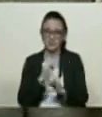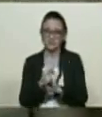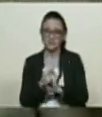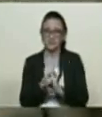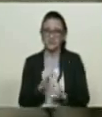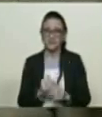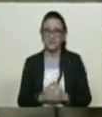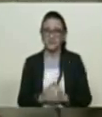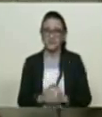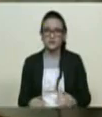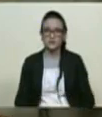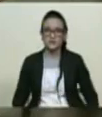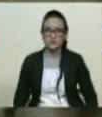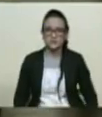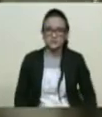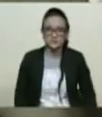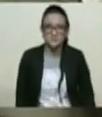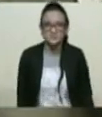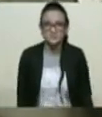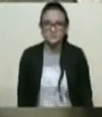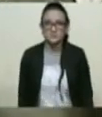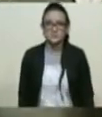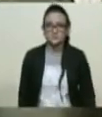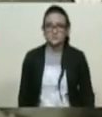Entonces siempre hemos tenido